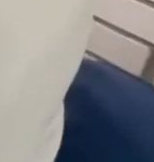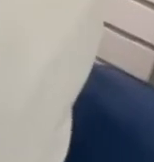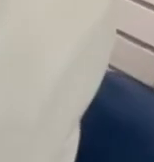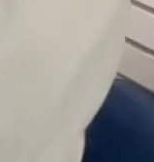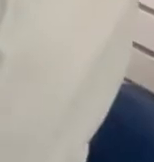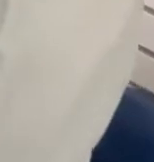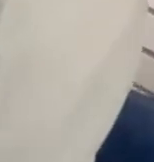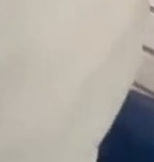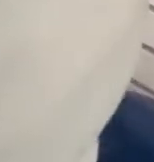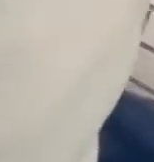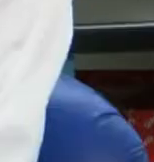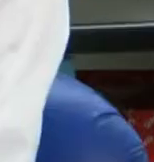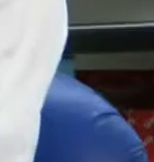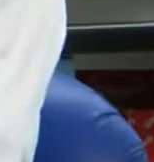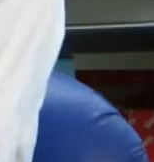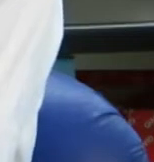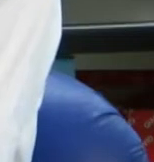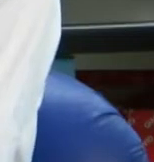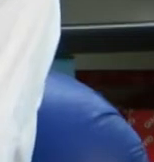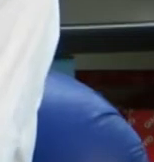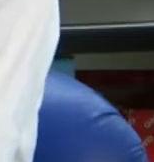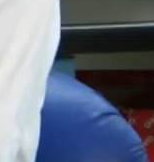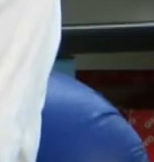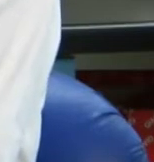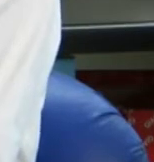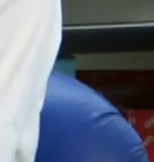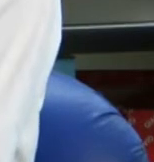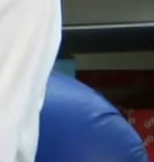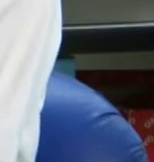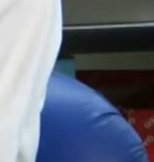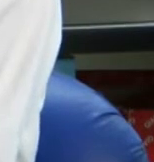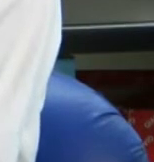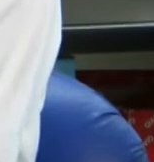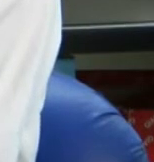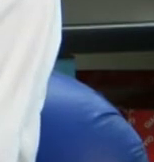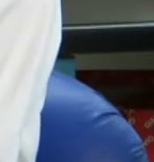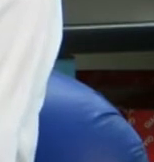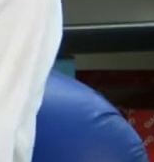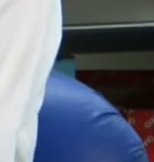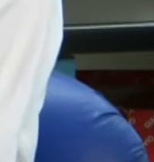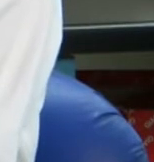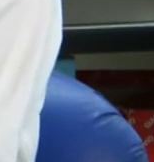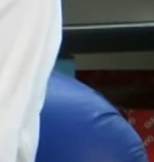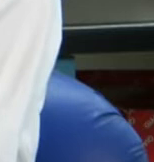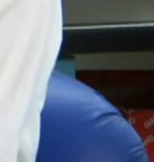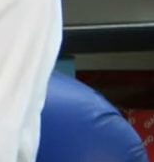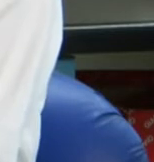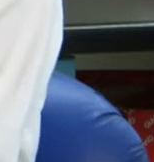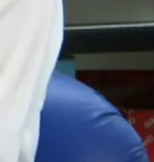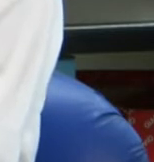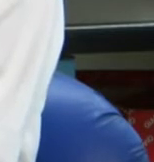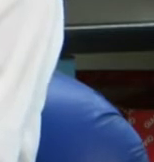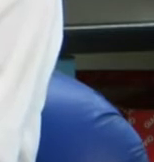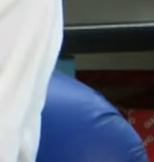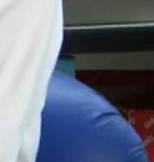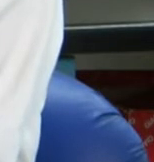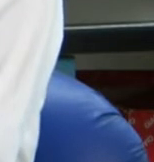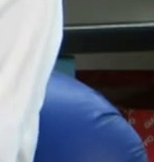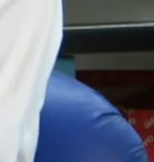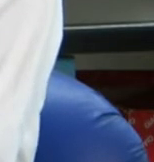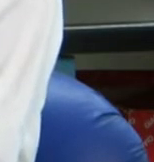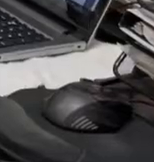encontrado en otro estudio que ratones que son obesos debido a una dieta alta en grasas